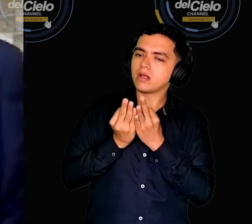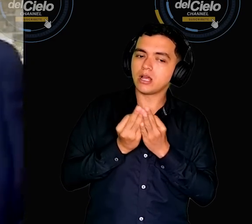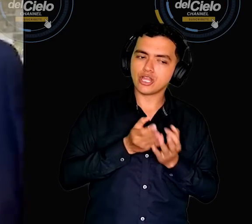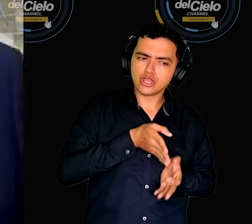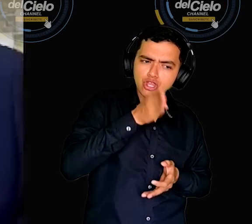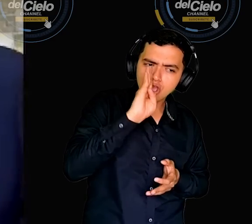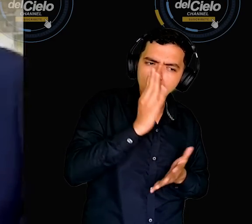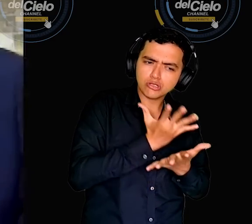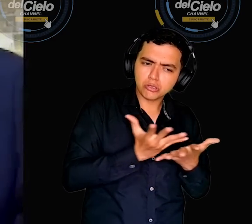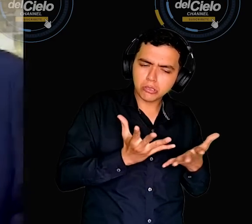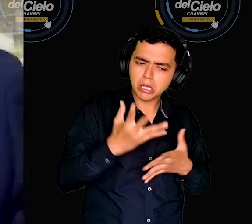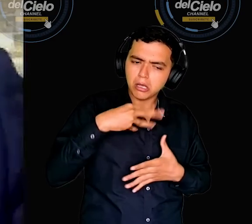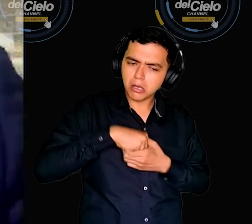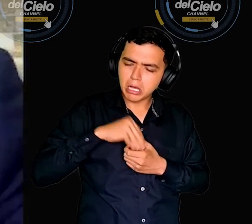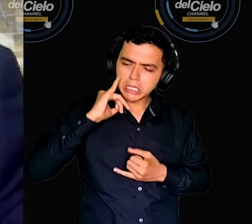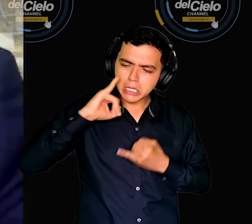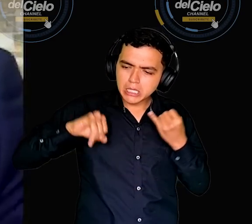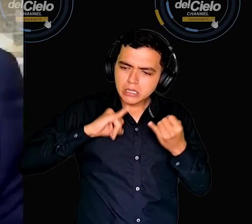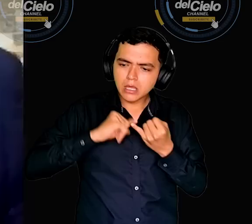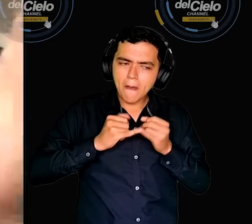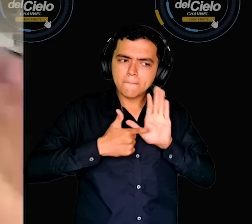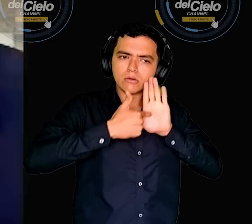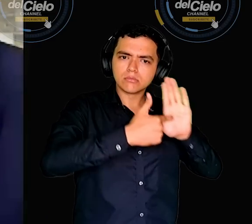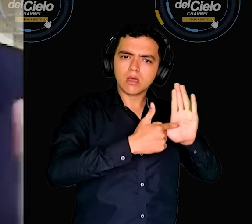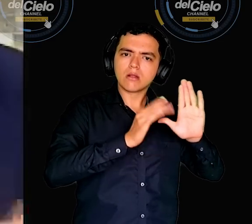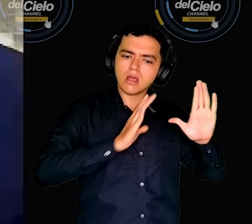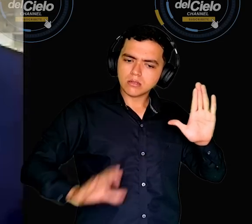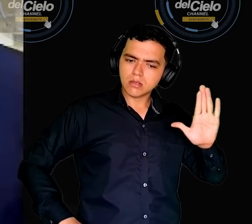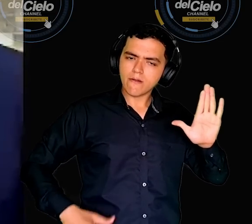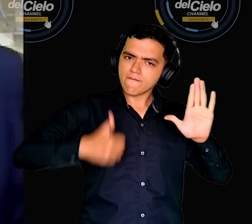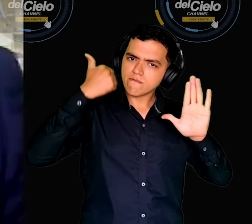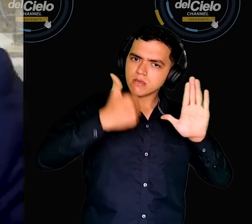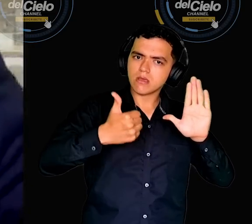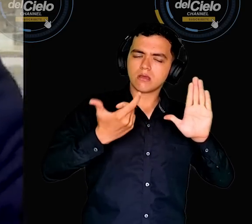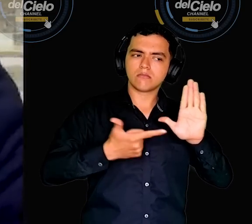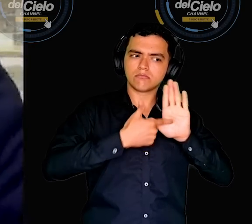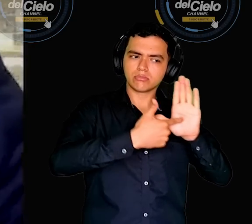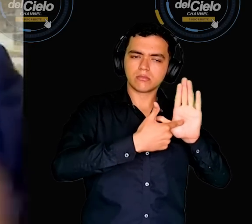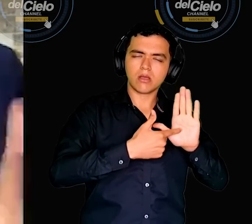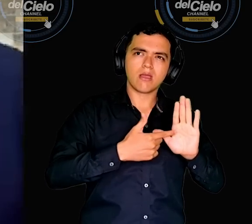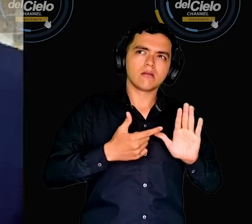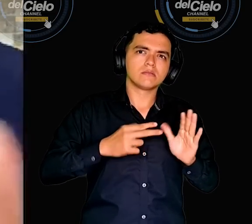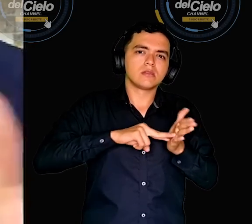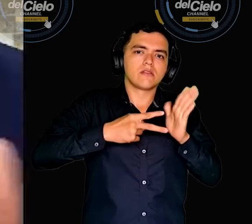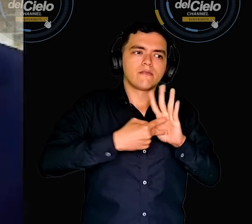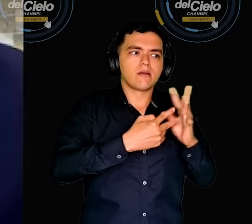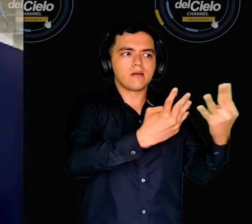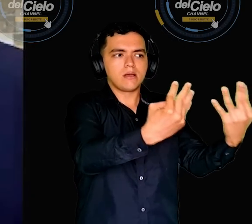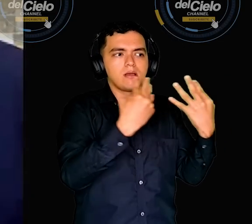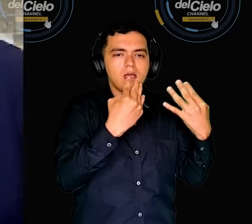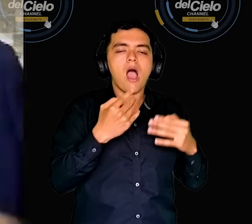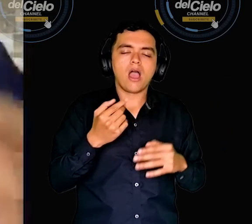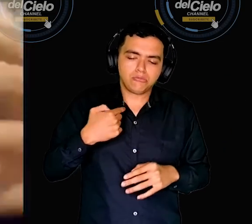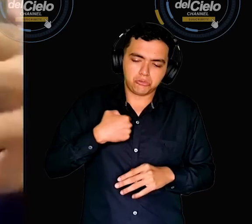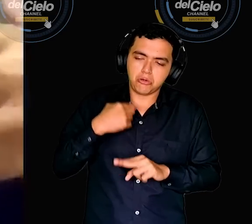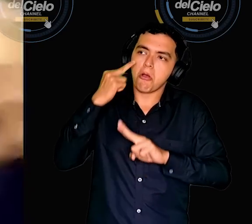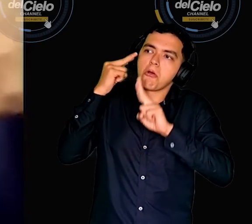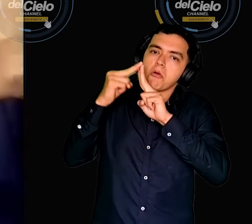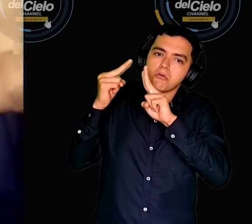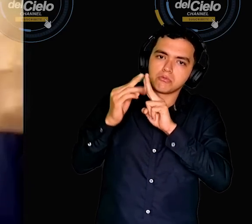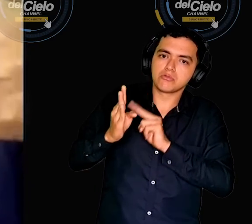sufran? Lo mío es mío y ellos verán qué hacen. Bueno, uno se debate muchas veces en la